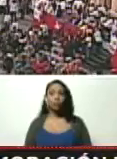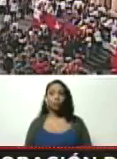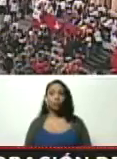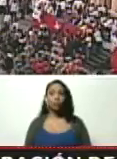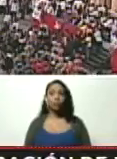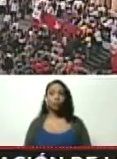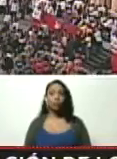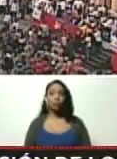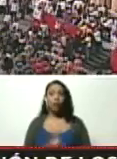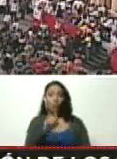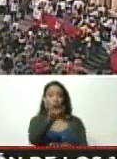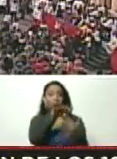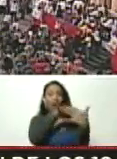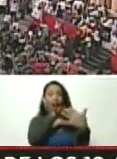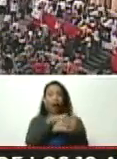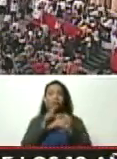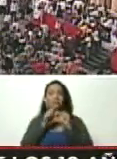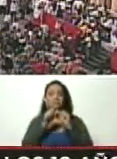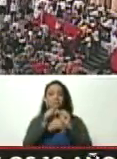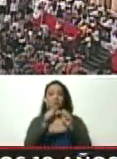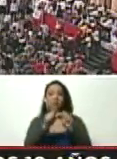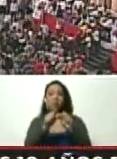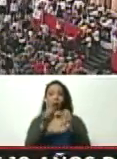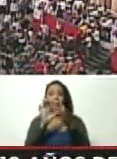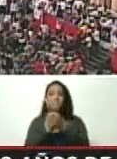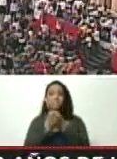En una batalla permanente, compatriota.